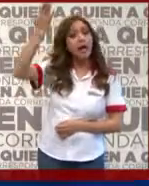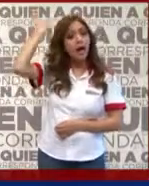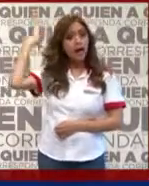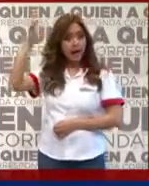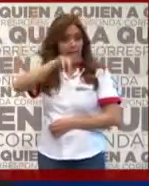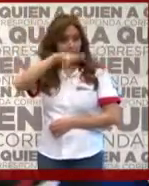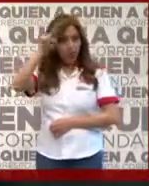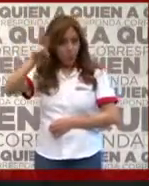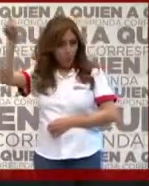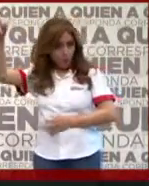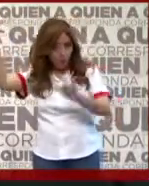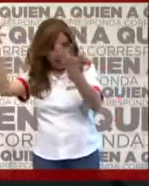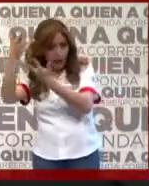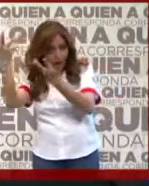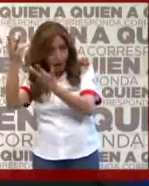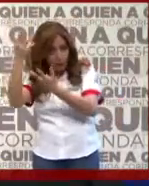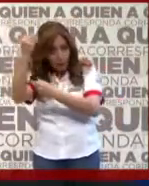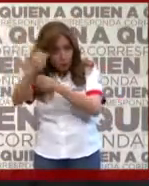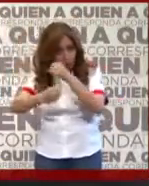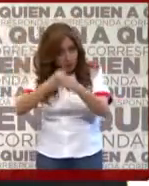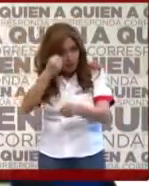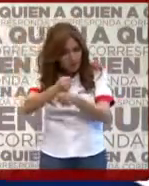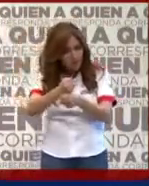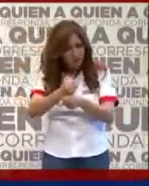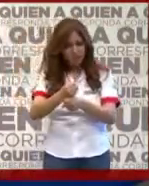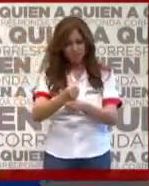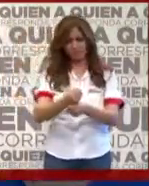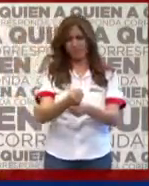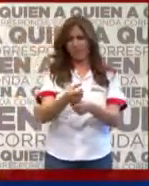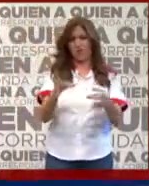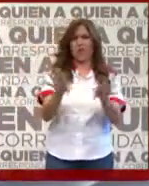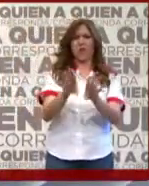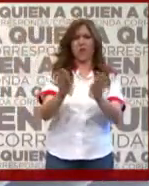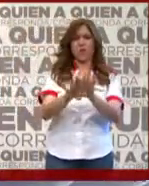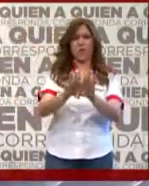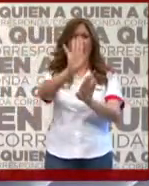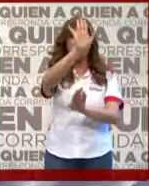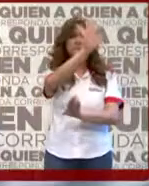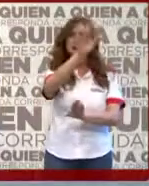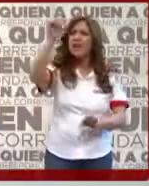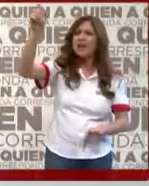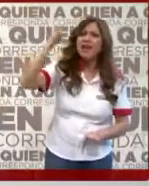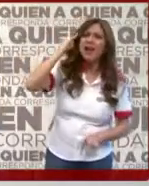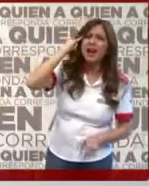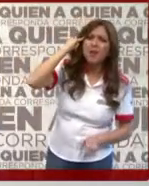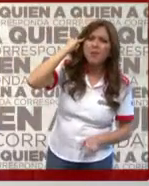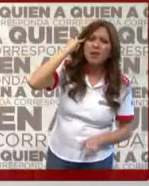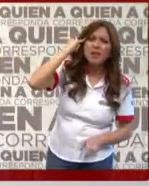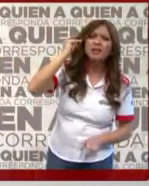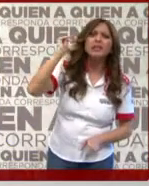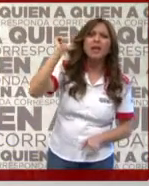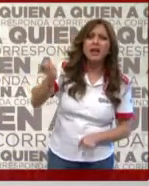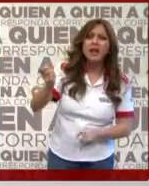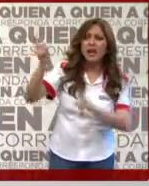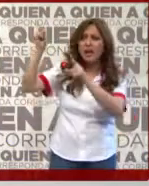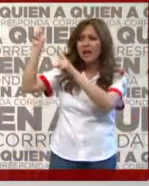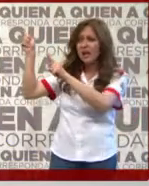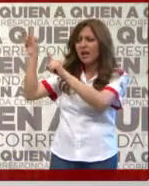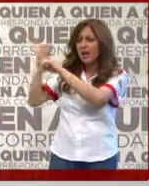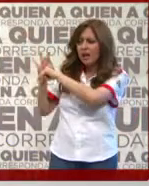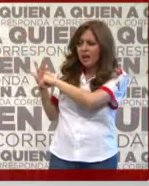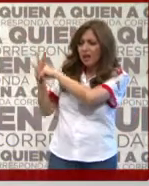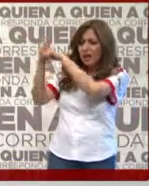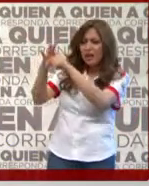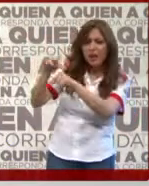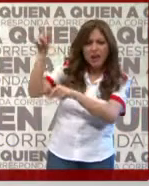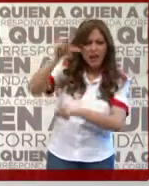varios años. ¿Cómo? Sí, nace en Cancún. A ver, Ernesto. ¿Sí? Comida japonesa que nace de origen cancunense. Así es, así